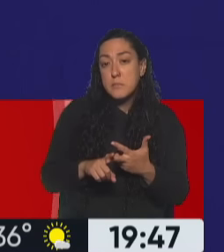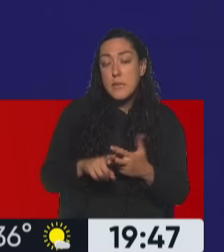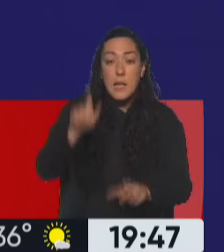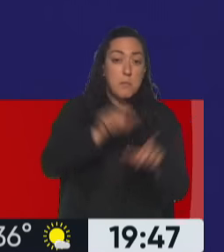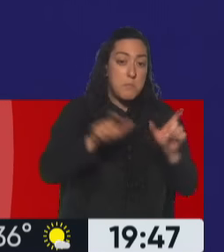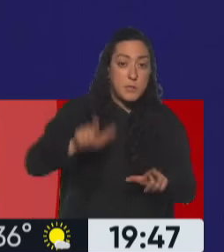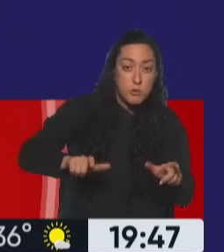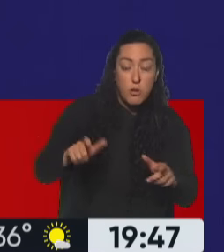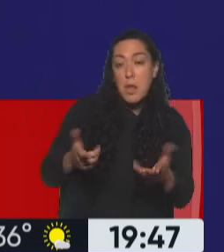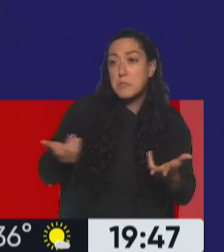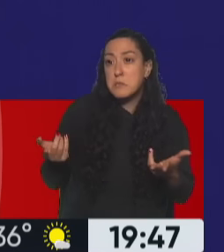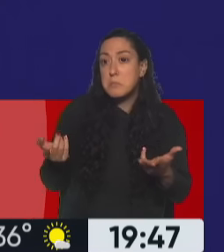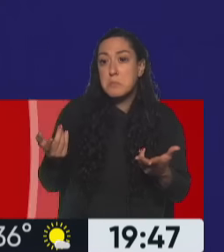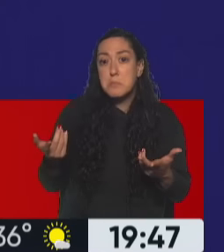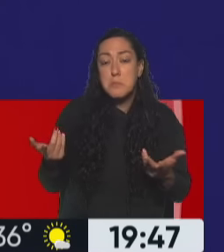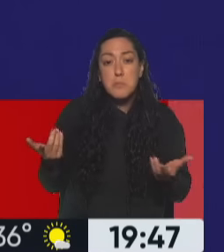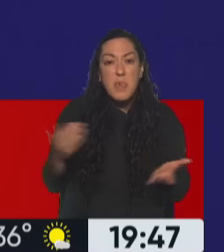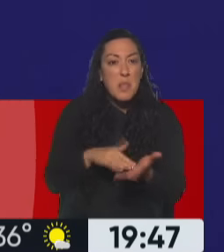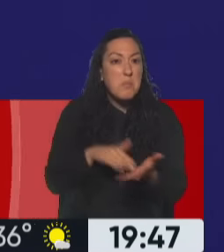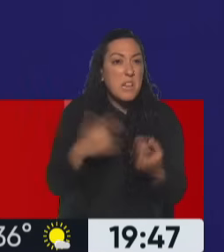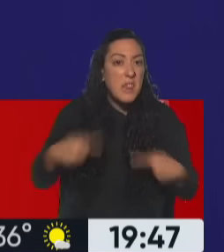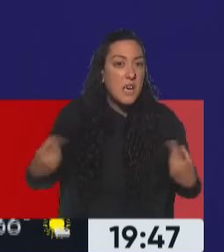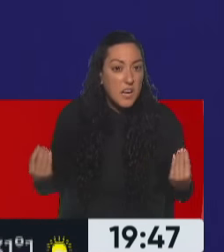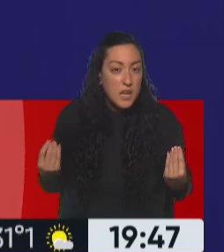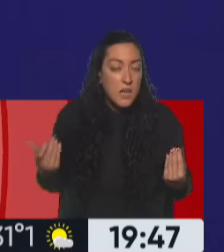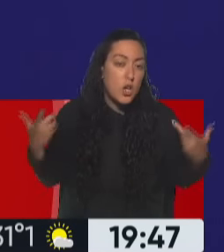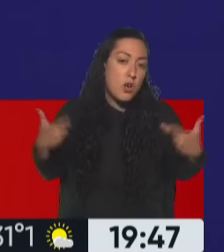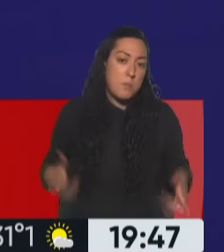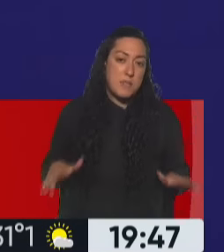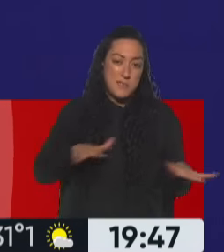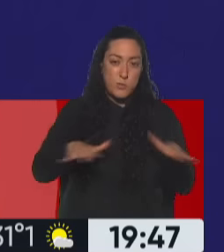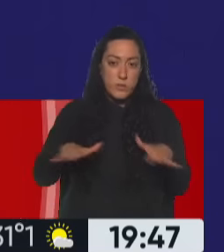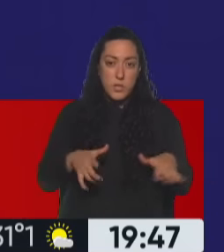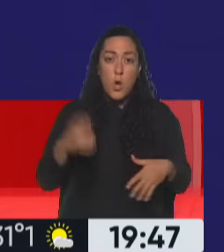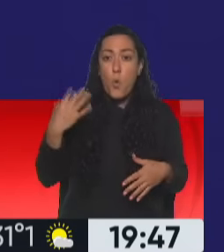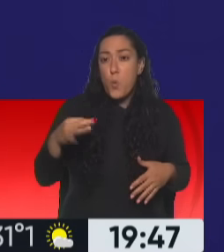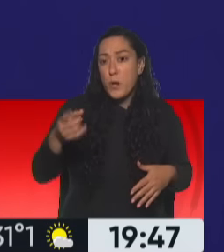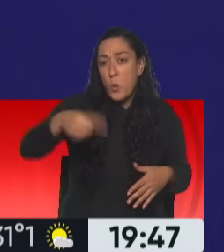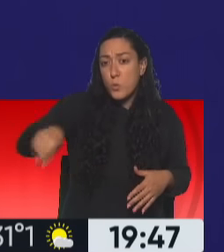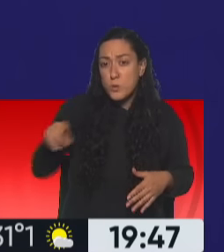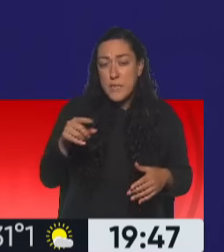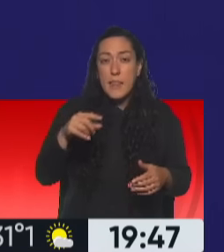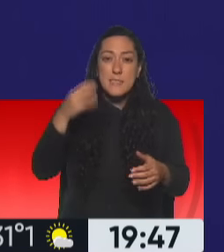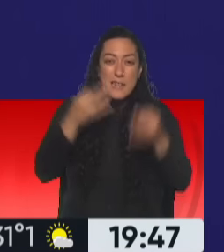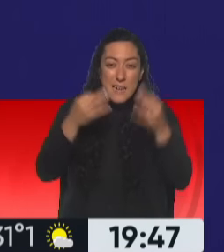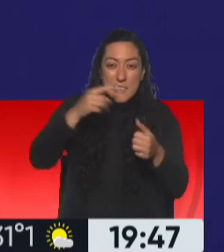dotaciones, y eso es en un caso normal, digo, pero no es lo único que ustedes tendrían que